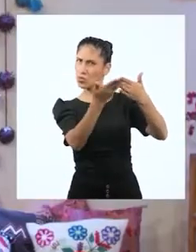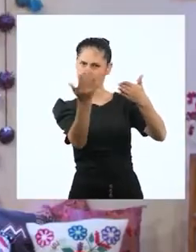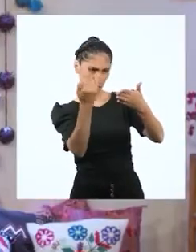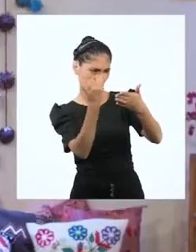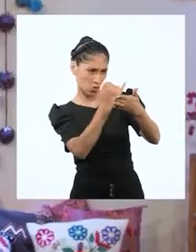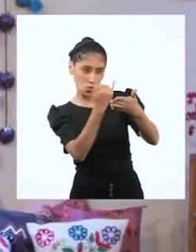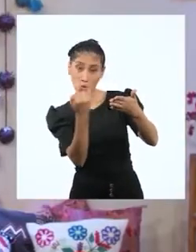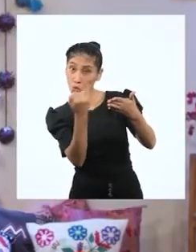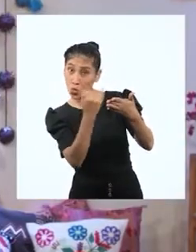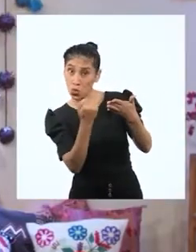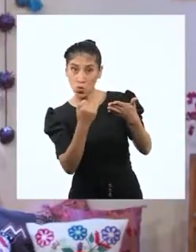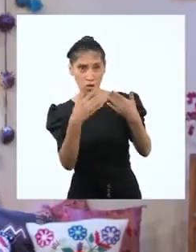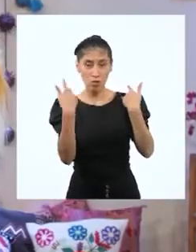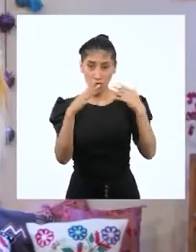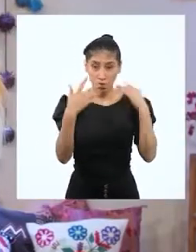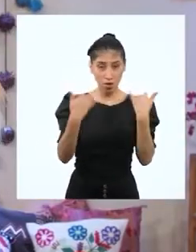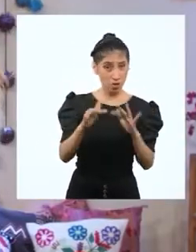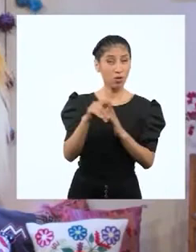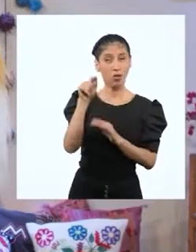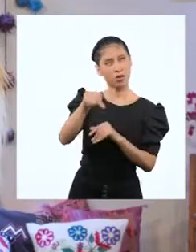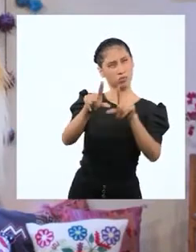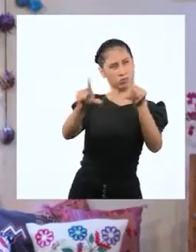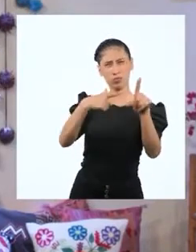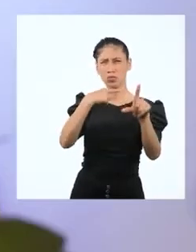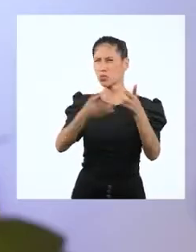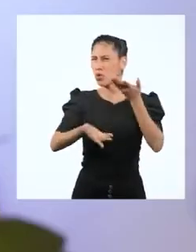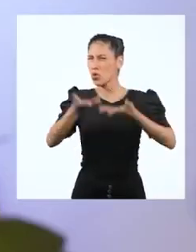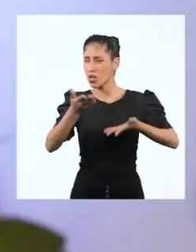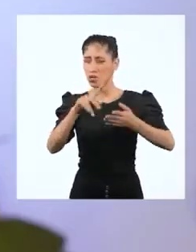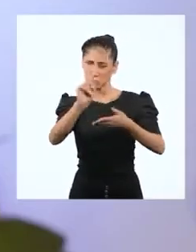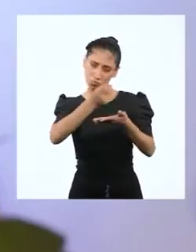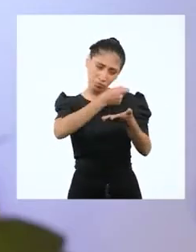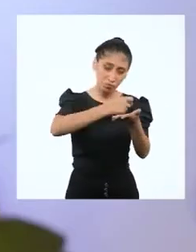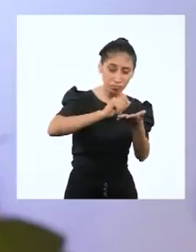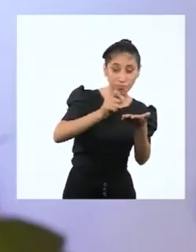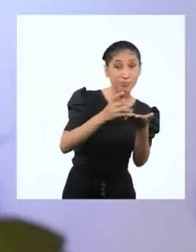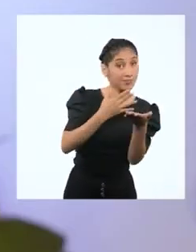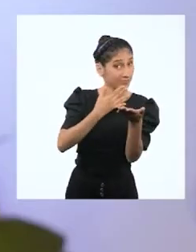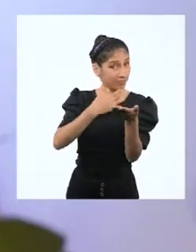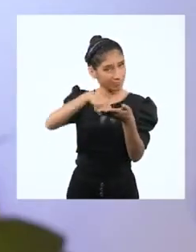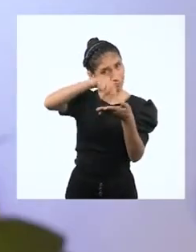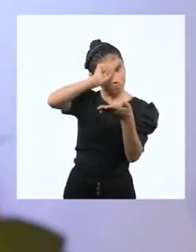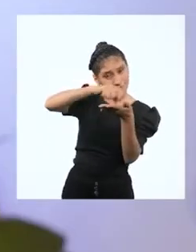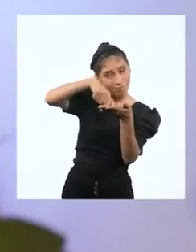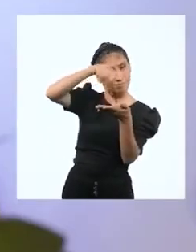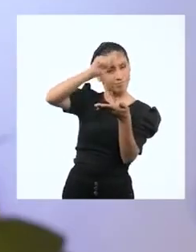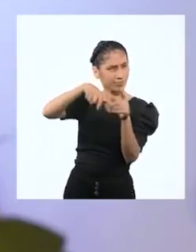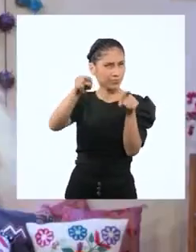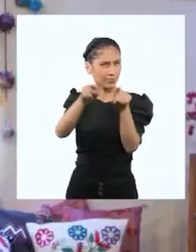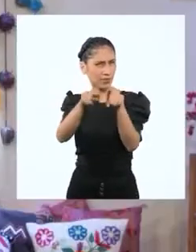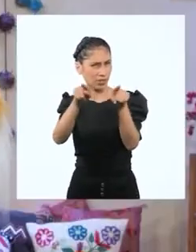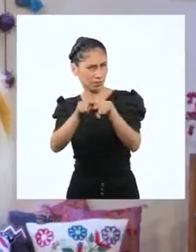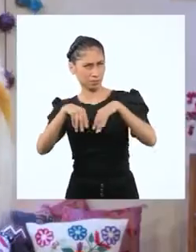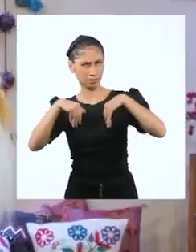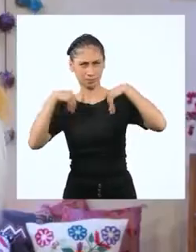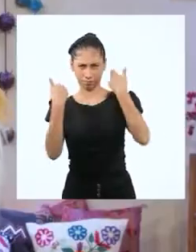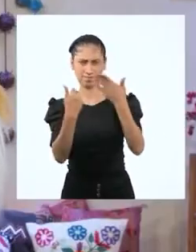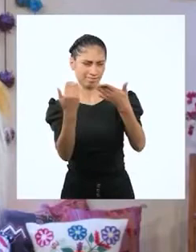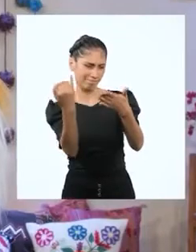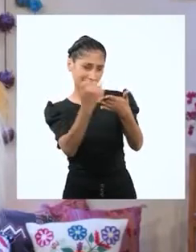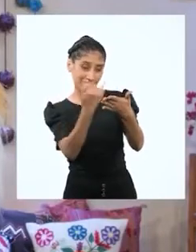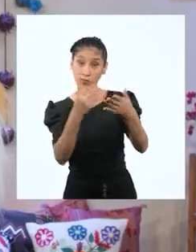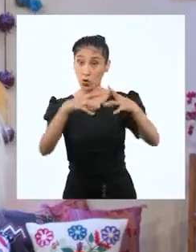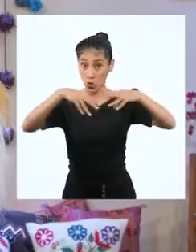lo que jugaron o lo que más les haya gustado de esta actividad. Pueden usar lápices, colores o crayolas. También